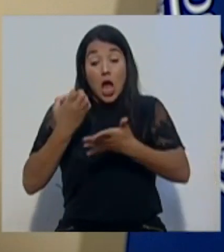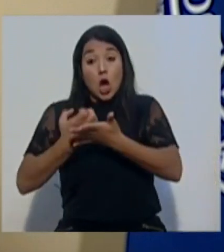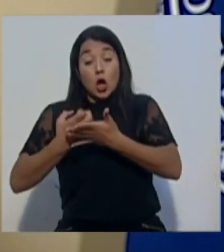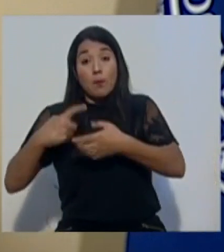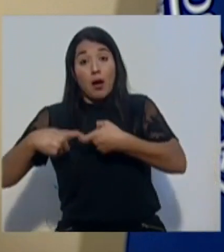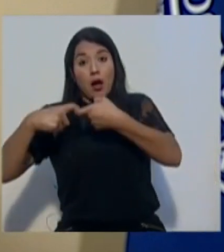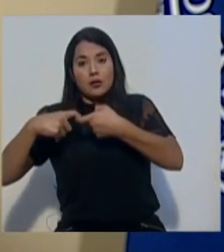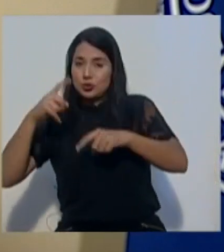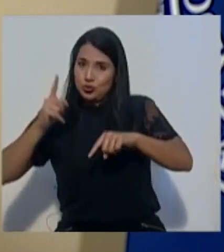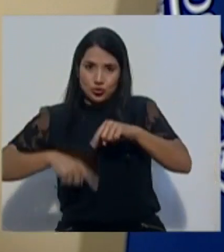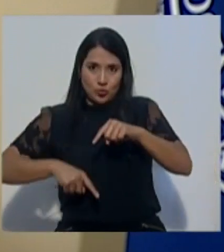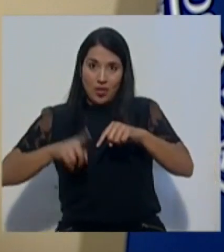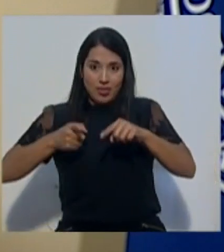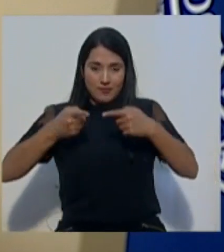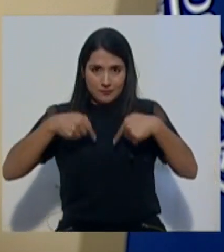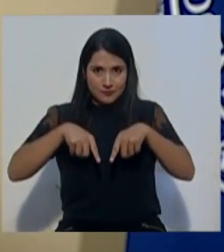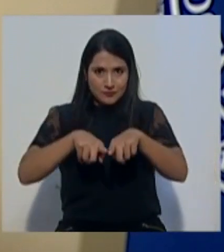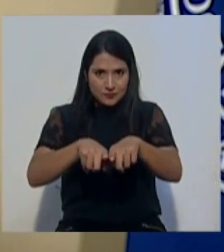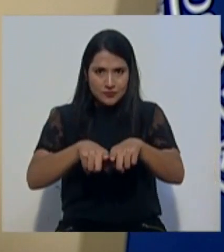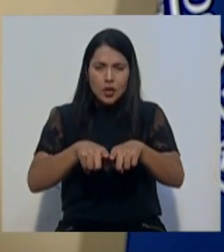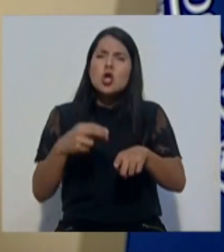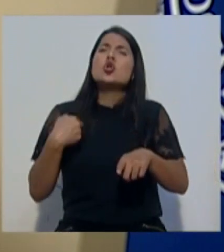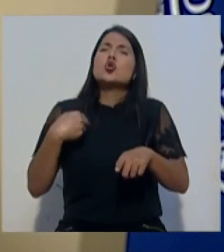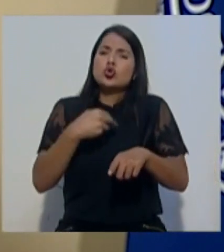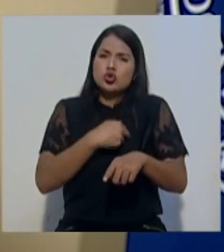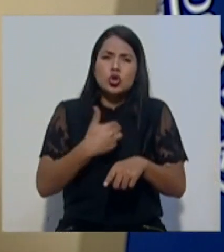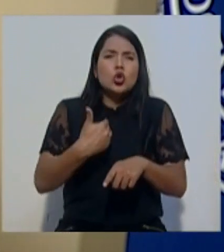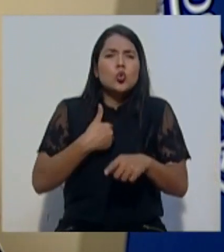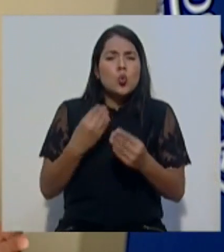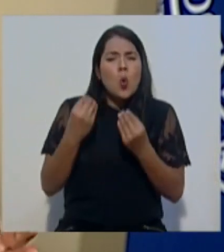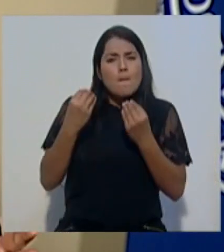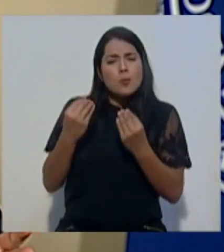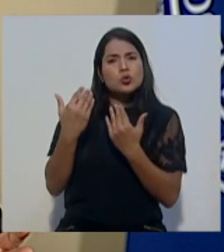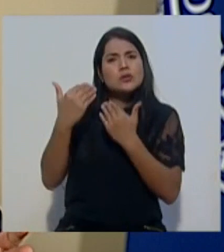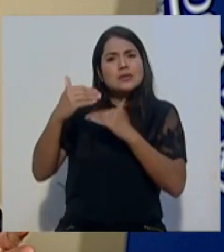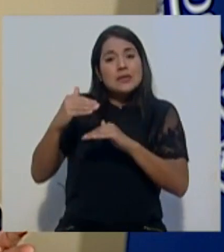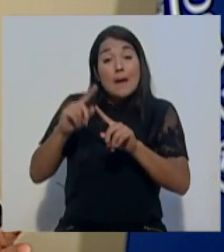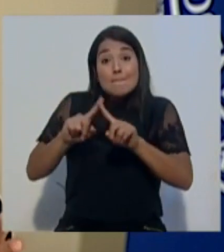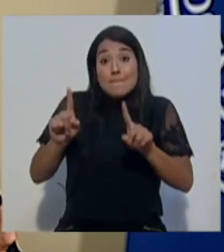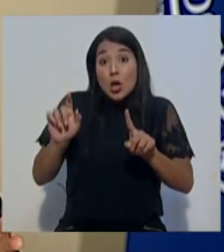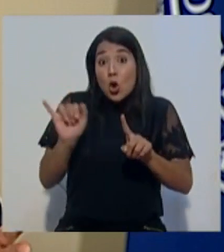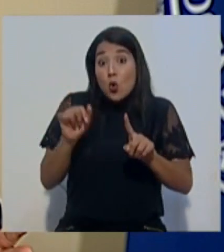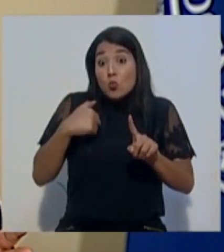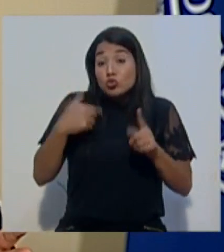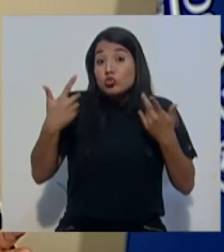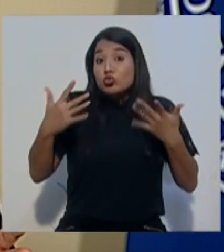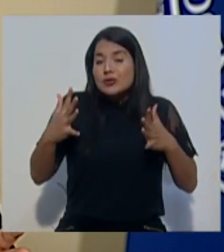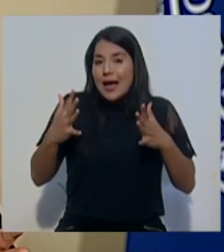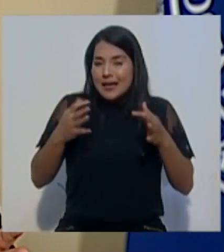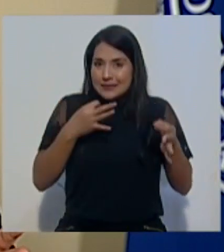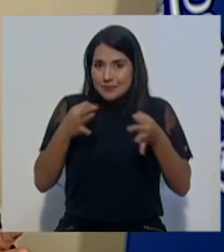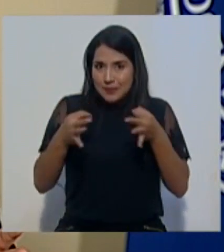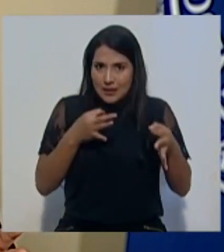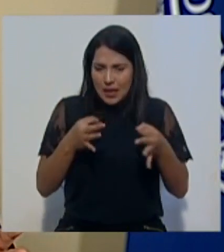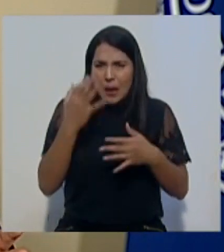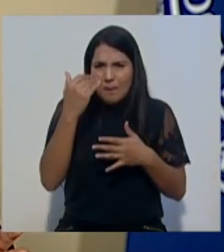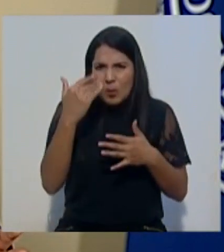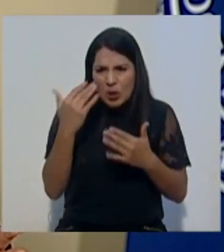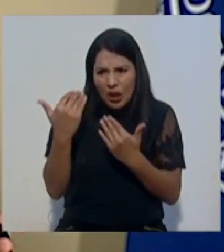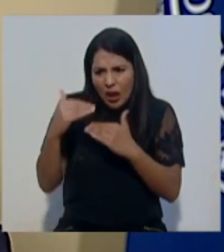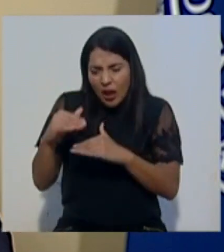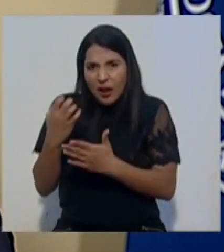tenido medidas de mucha restricción, pero también, como explicaba al inicio, porque esta